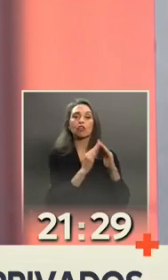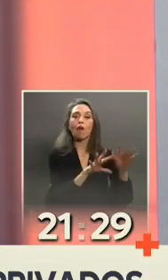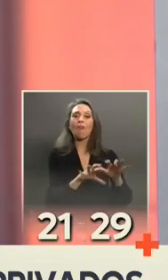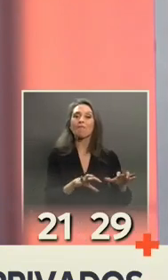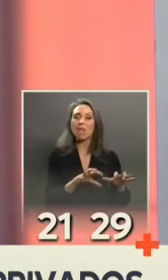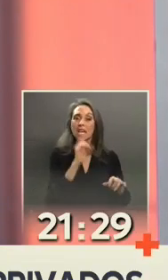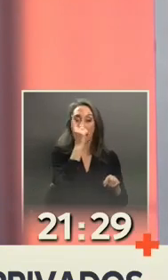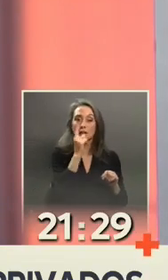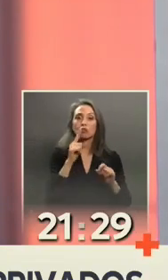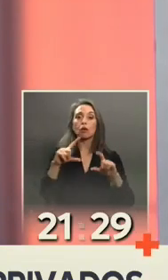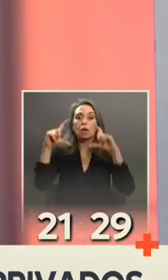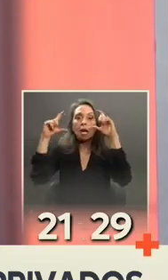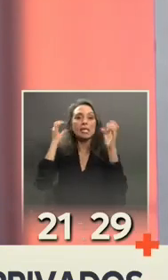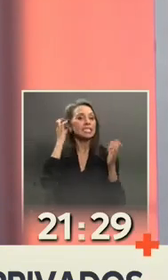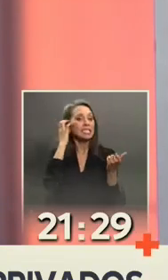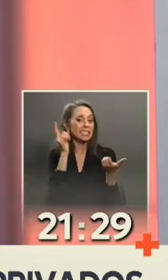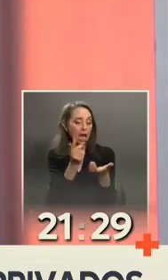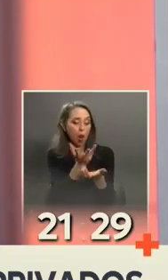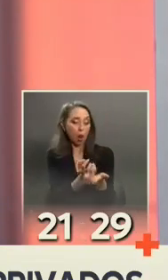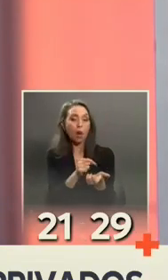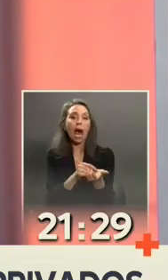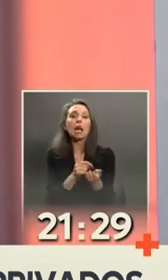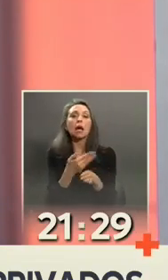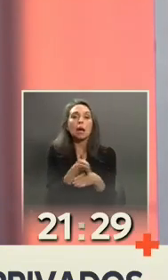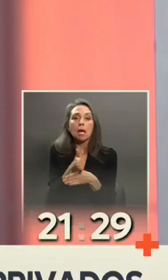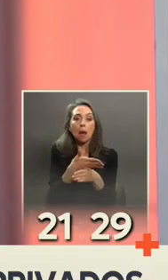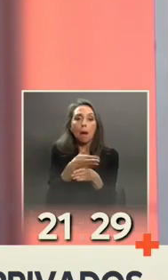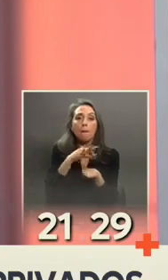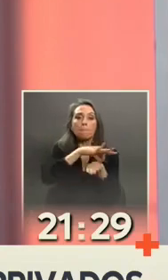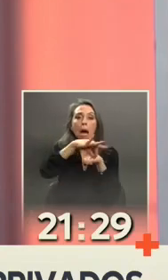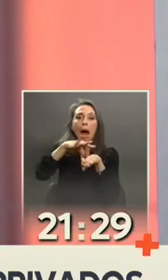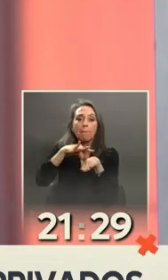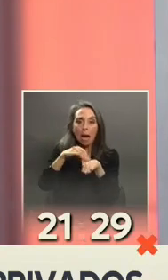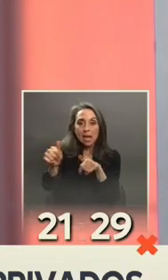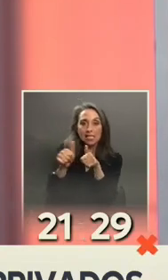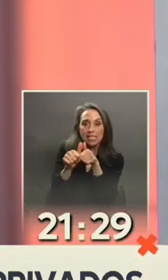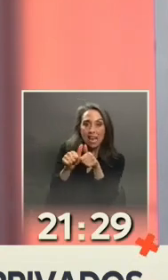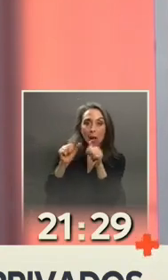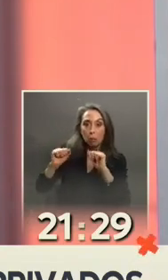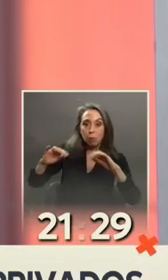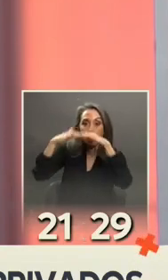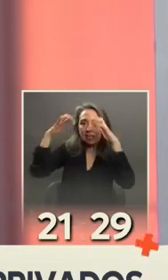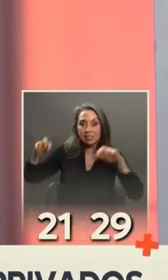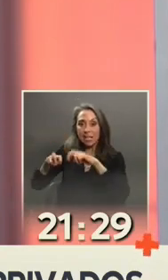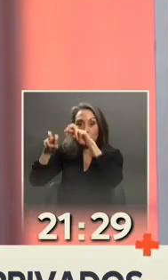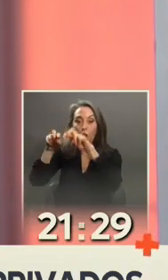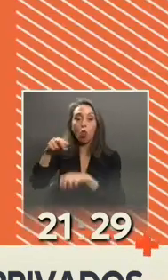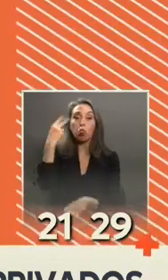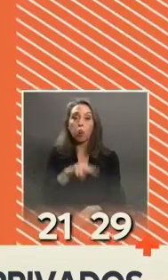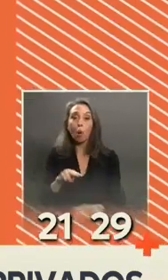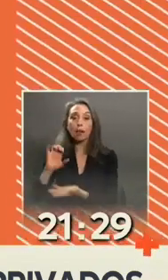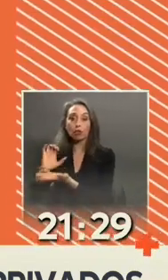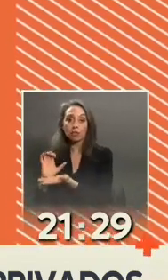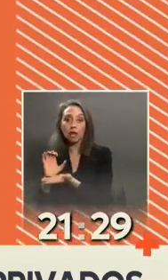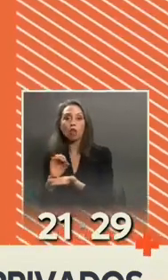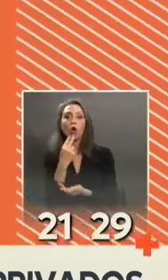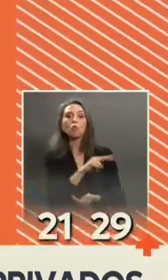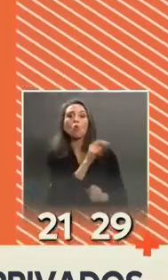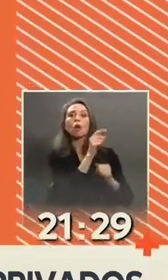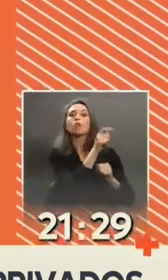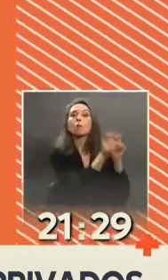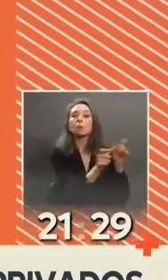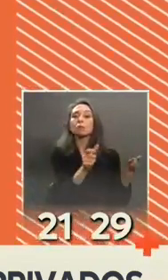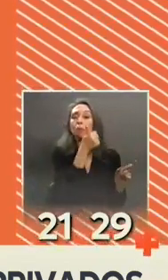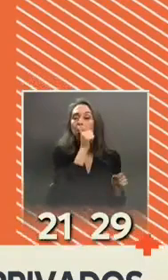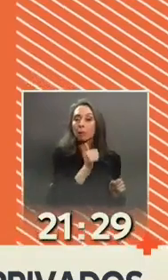la gente del celular pueda saber si hay un sendero cerca, si hay una ruta cerca, si hay propiedad fiscal o bien si es propiedad privada. El pasado miércoles,